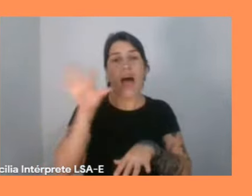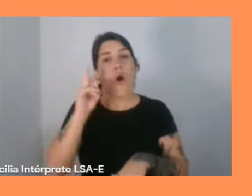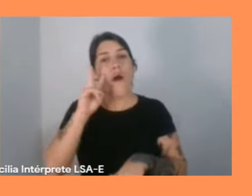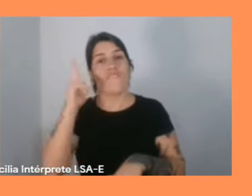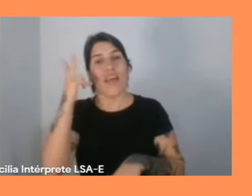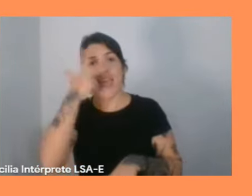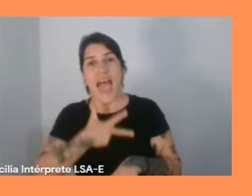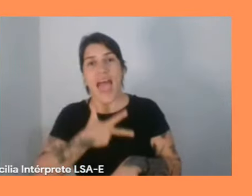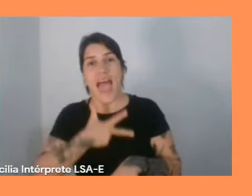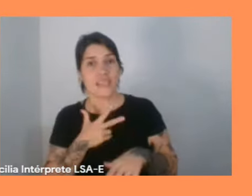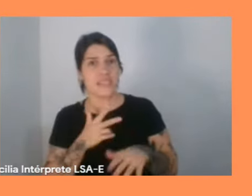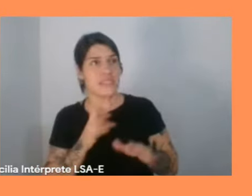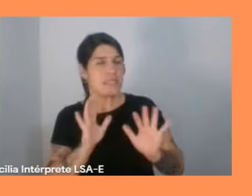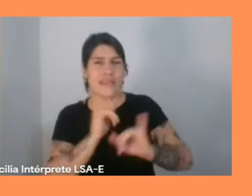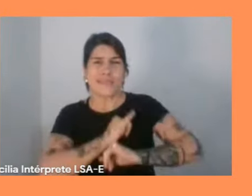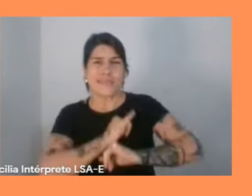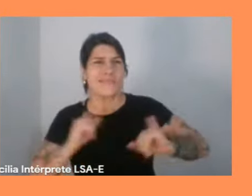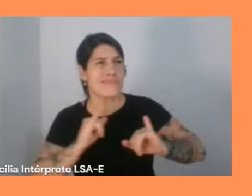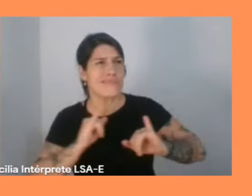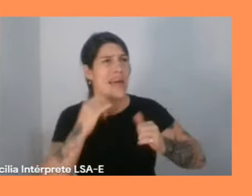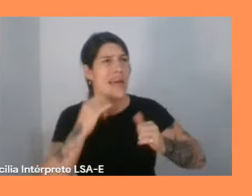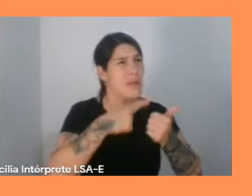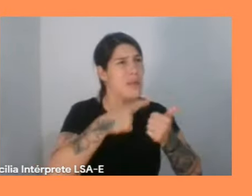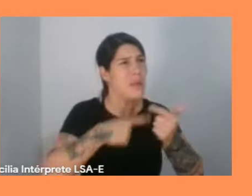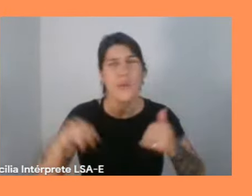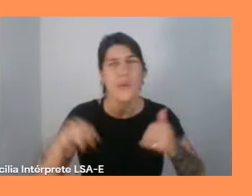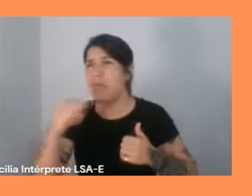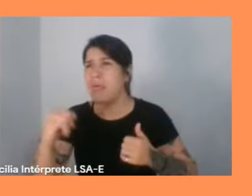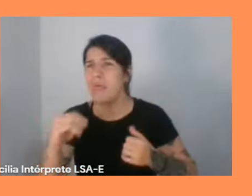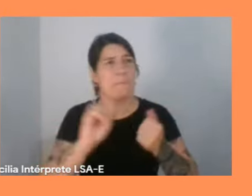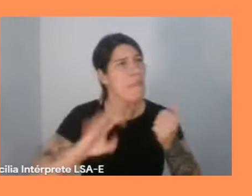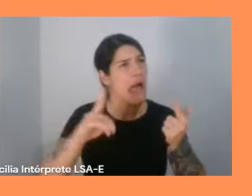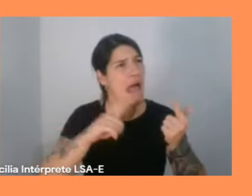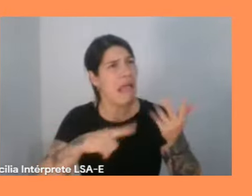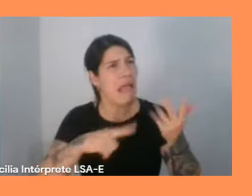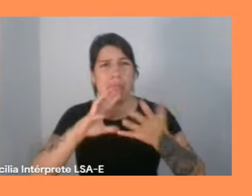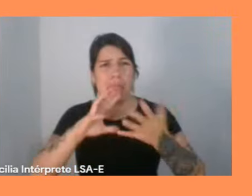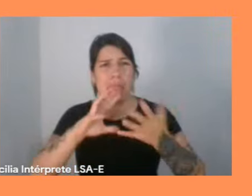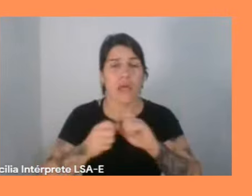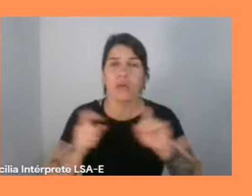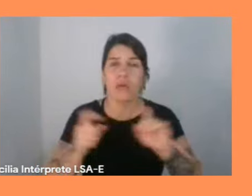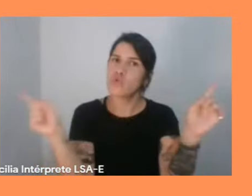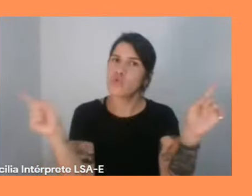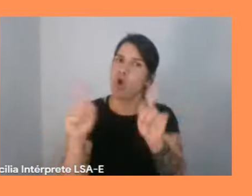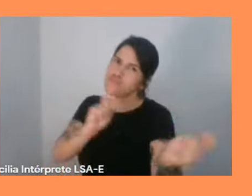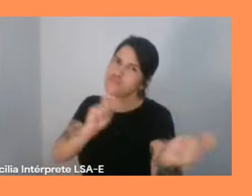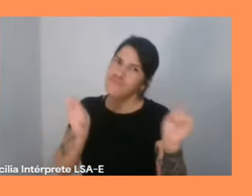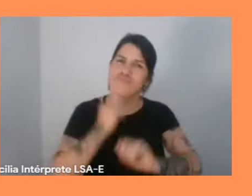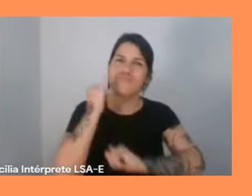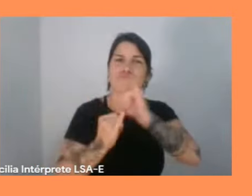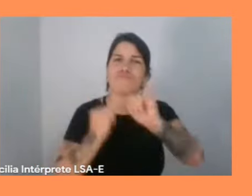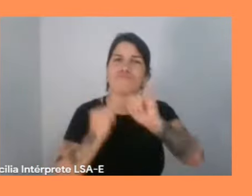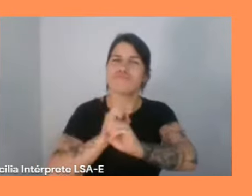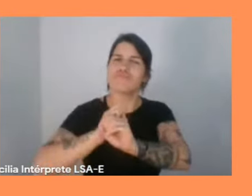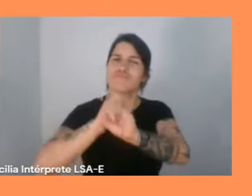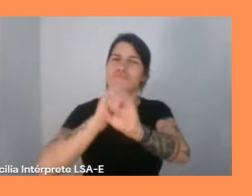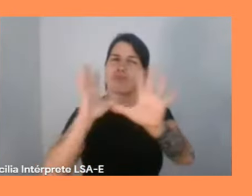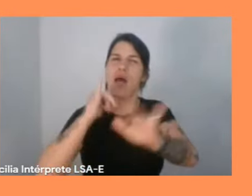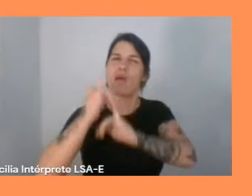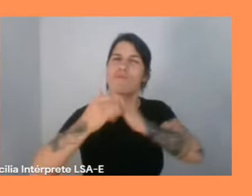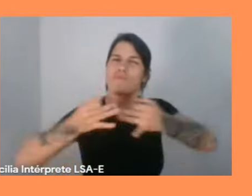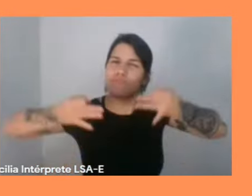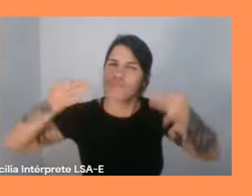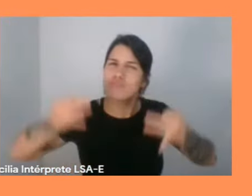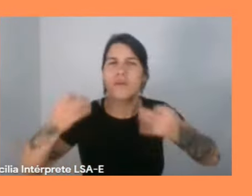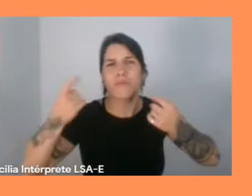acceso integral a la salud y la información que garantice el efectivo ejercicio de los derechos sexuales, reproductivos y no